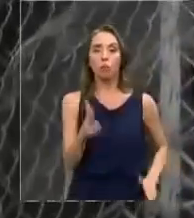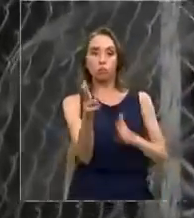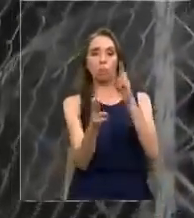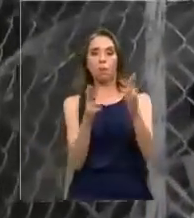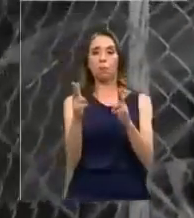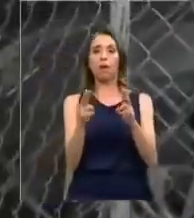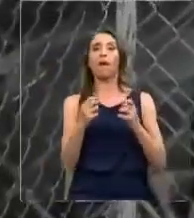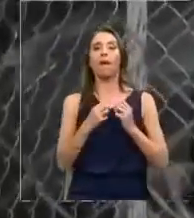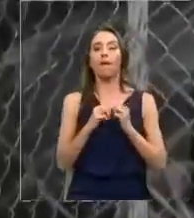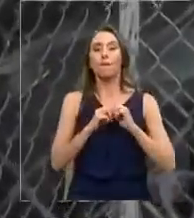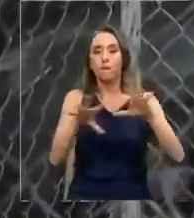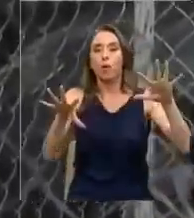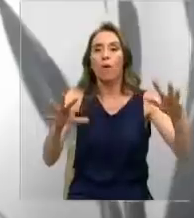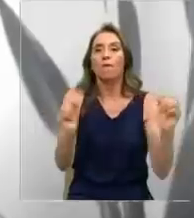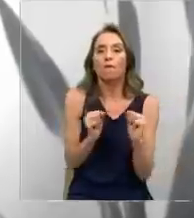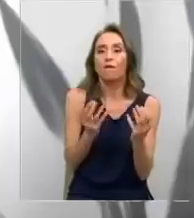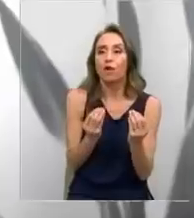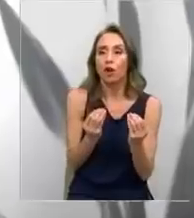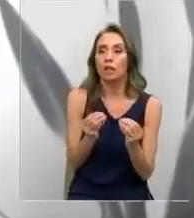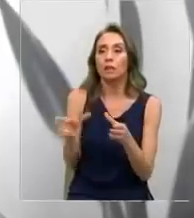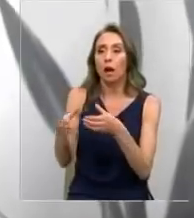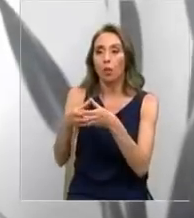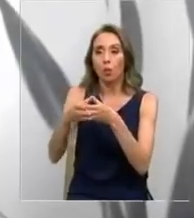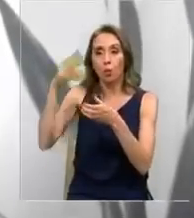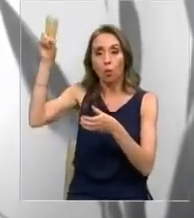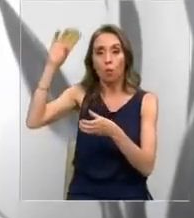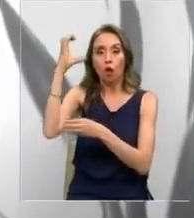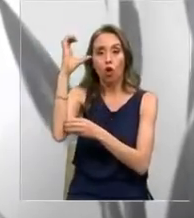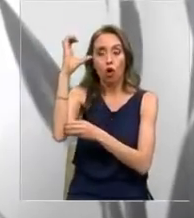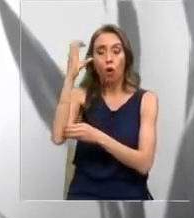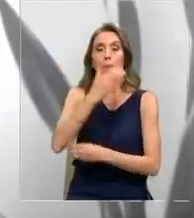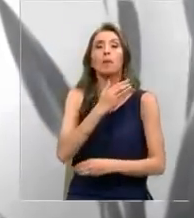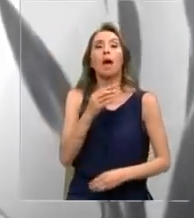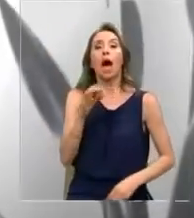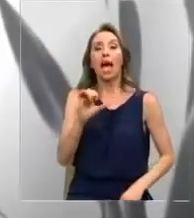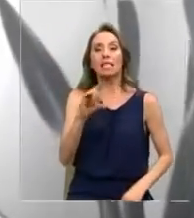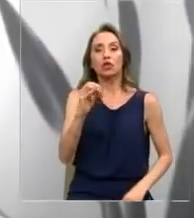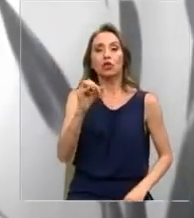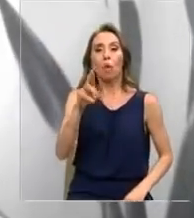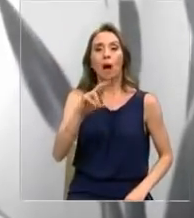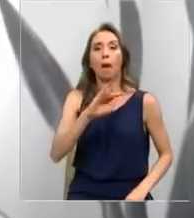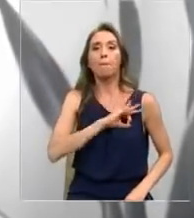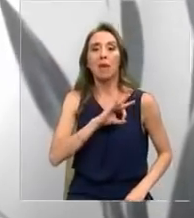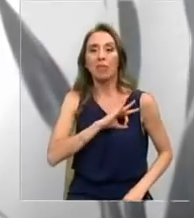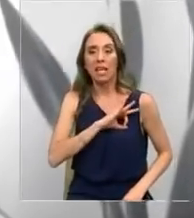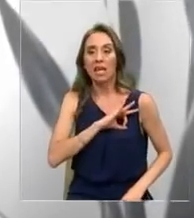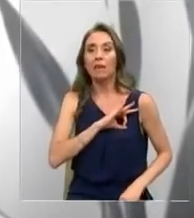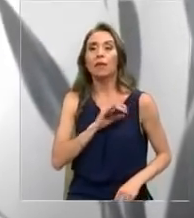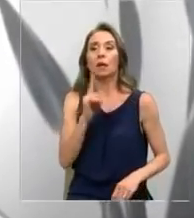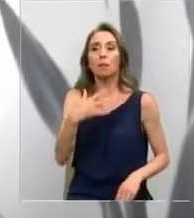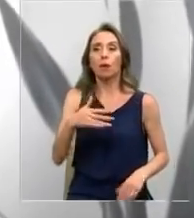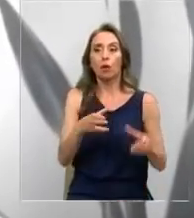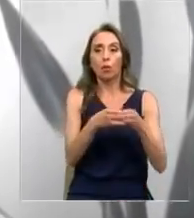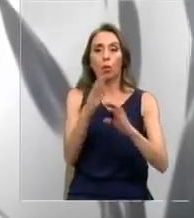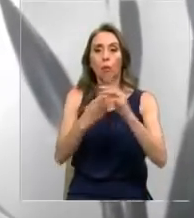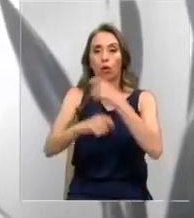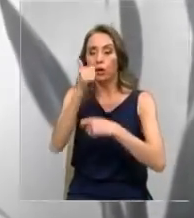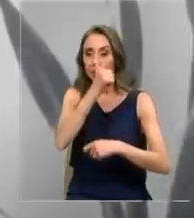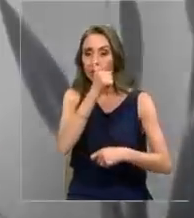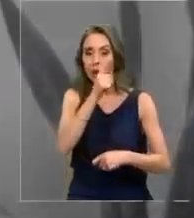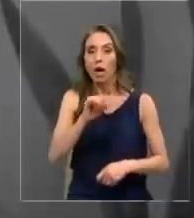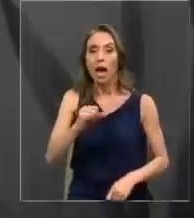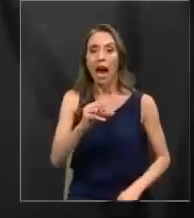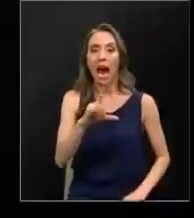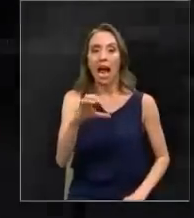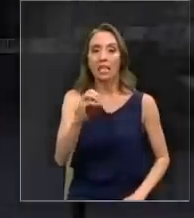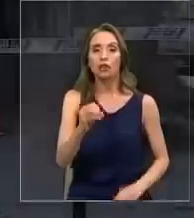lo que priorizó en algún momento el cártel de Medellín durante el periodo de Pablo Escobar, o que actualmente prioriza los cárteles como Jalisco Nueva